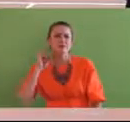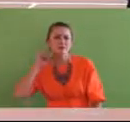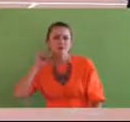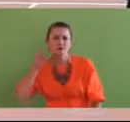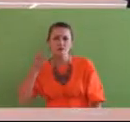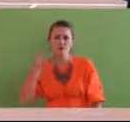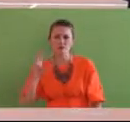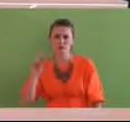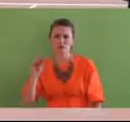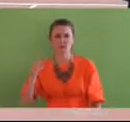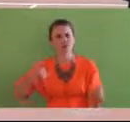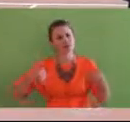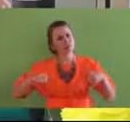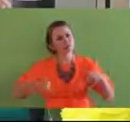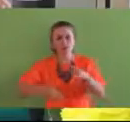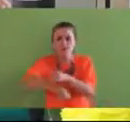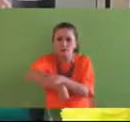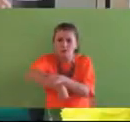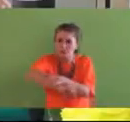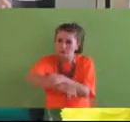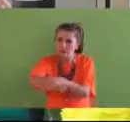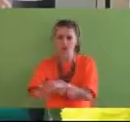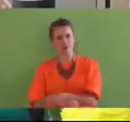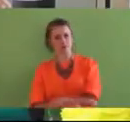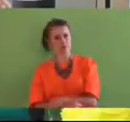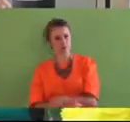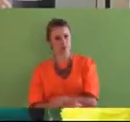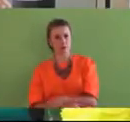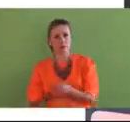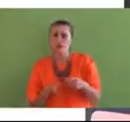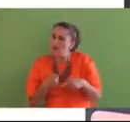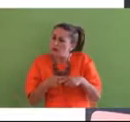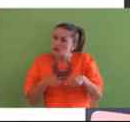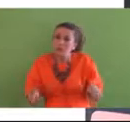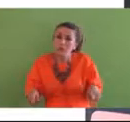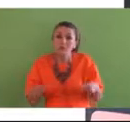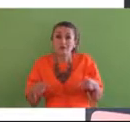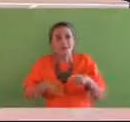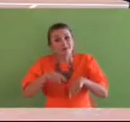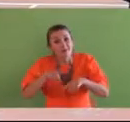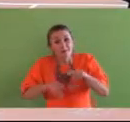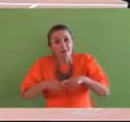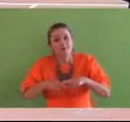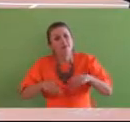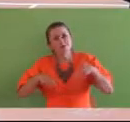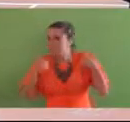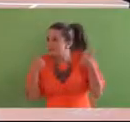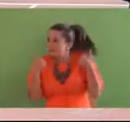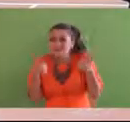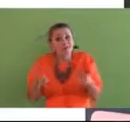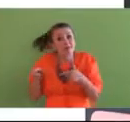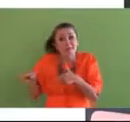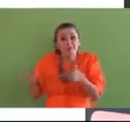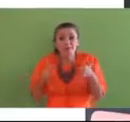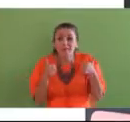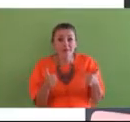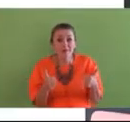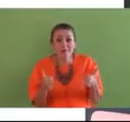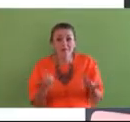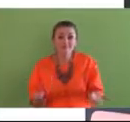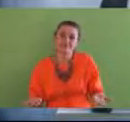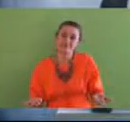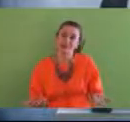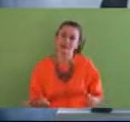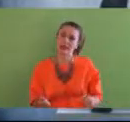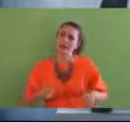Dicen que las niñas no juegan fútbol, pero mi amiga lo hace súper